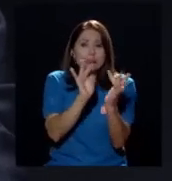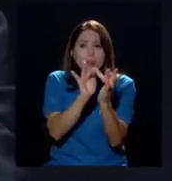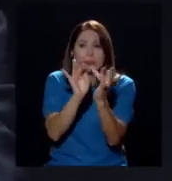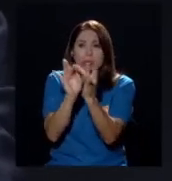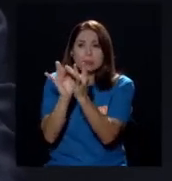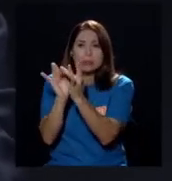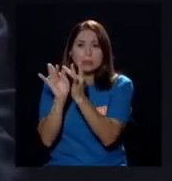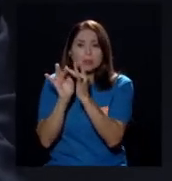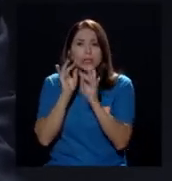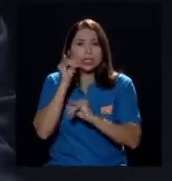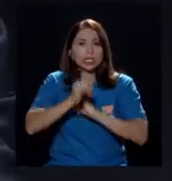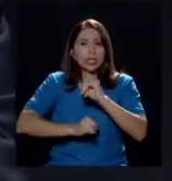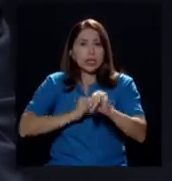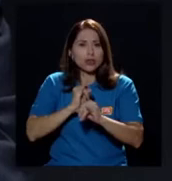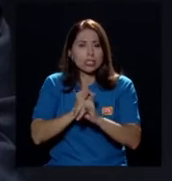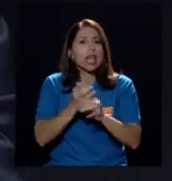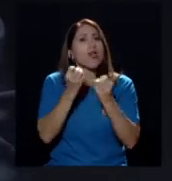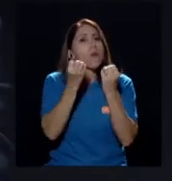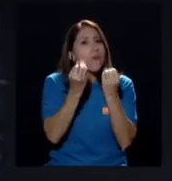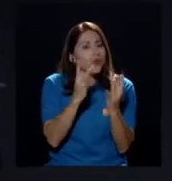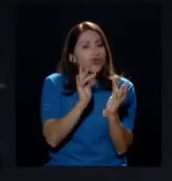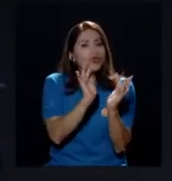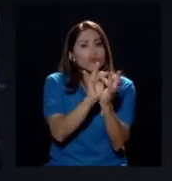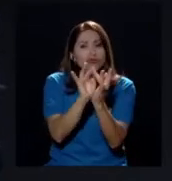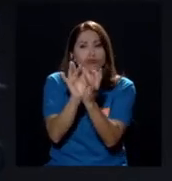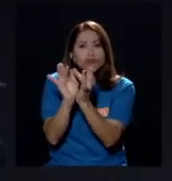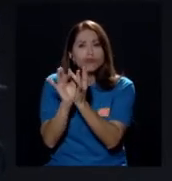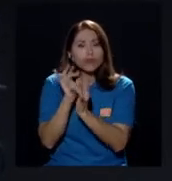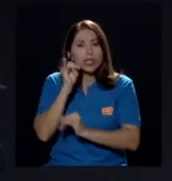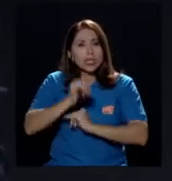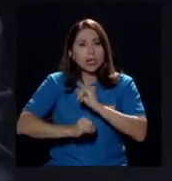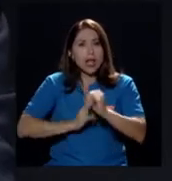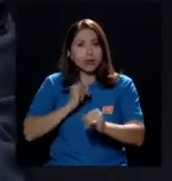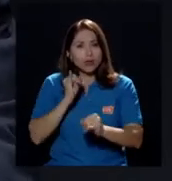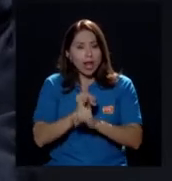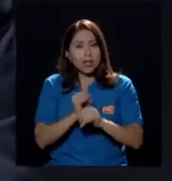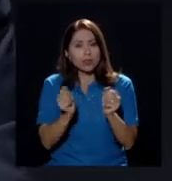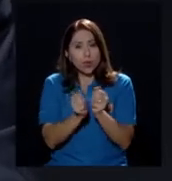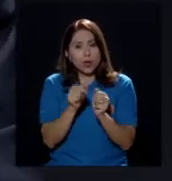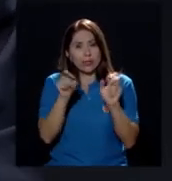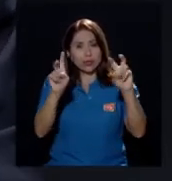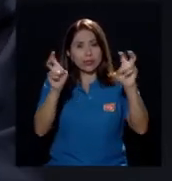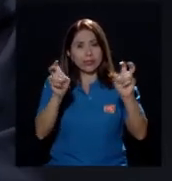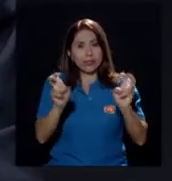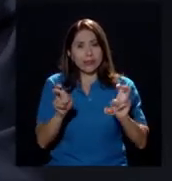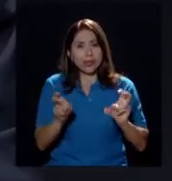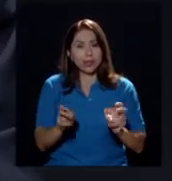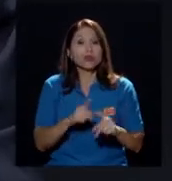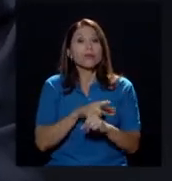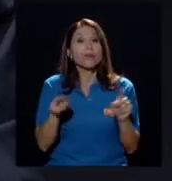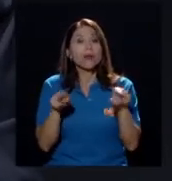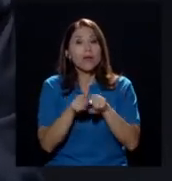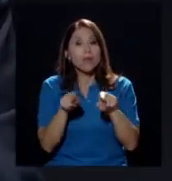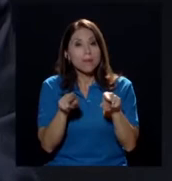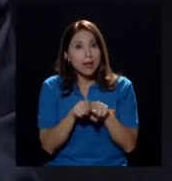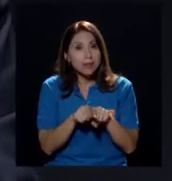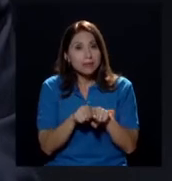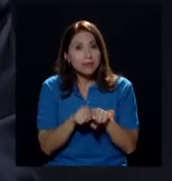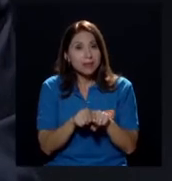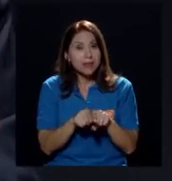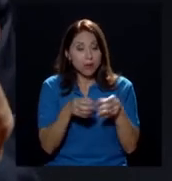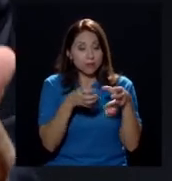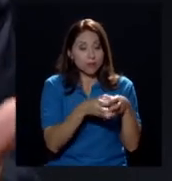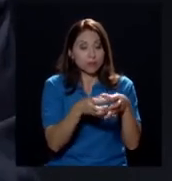digamos hay muchas interacciones internacionales desde esos elementos pero además los actores internacionales